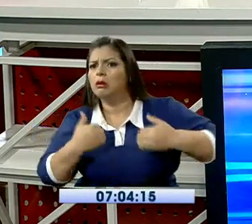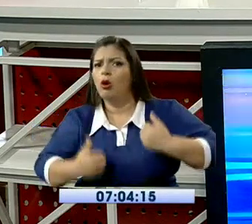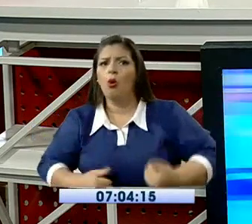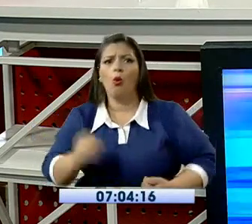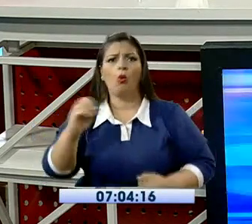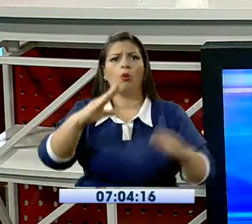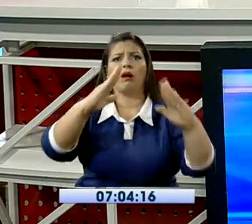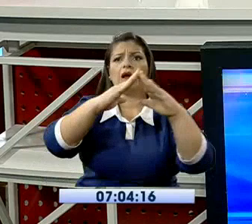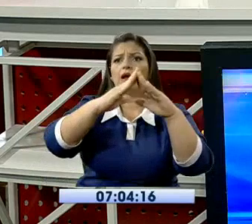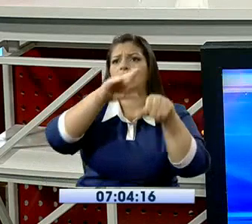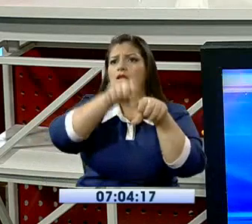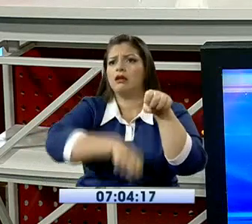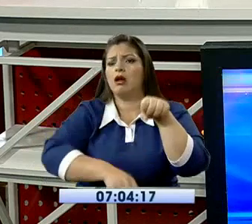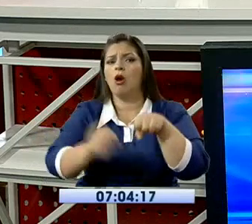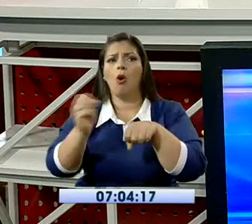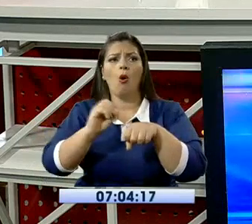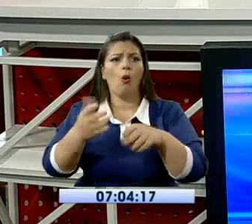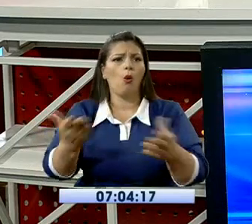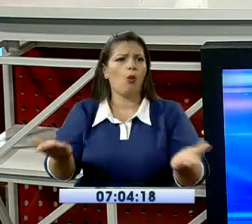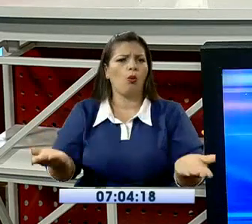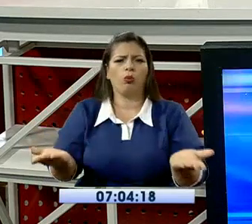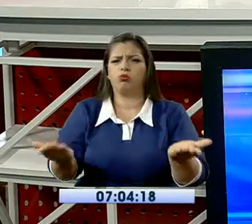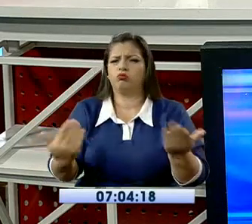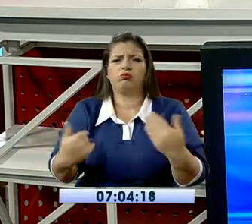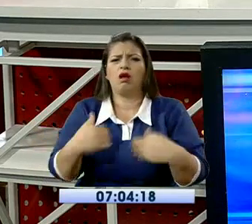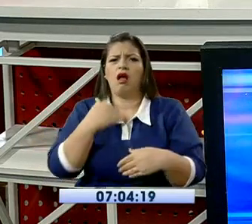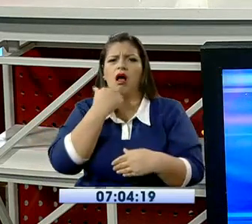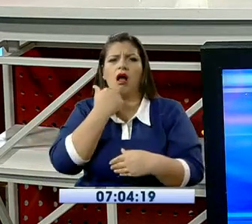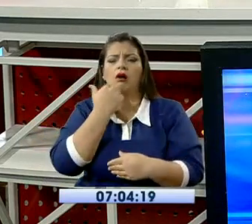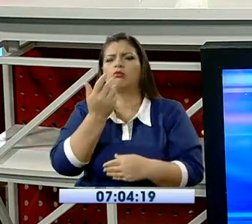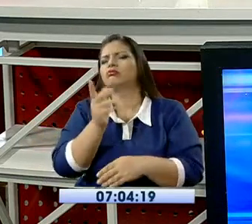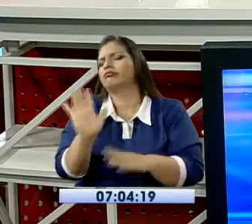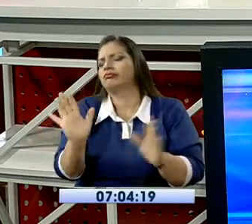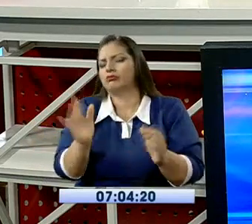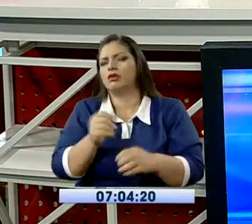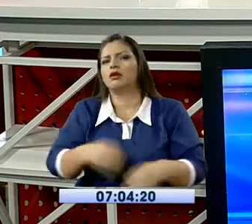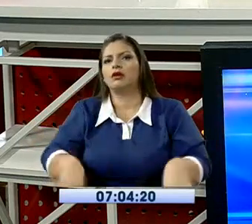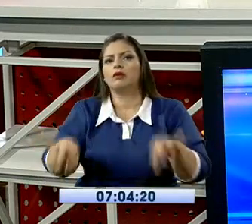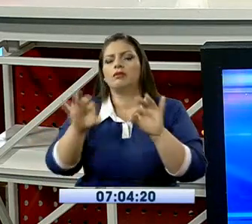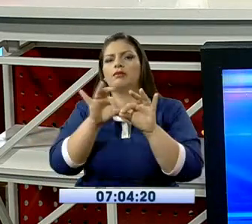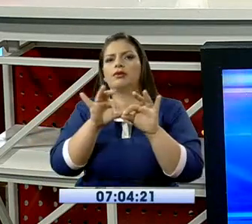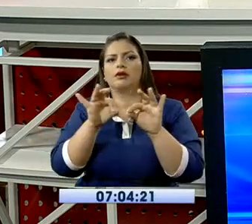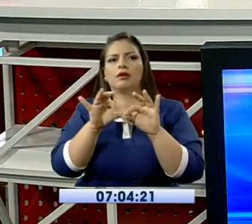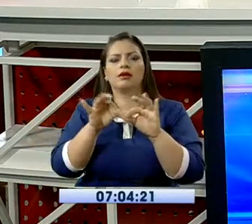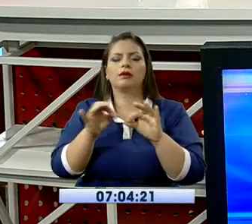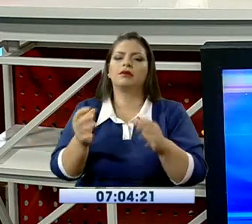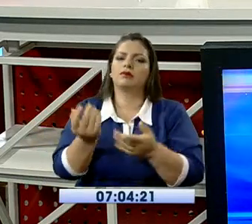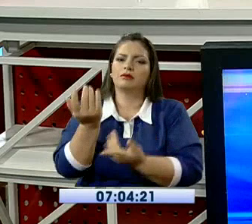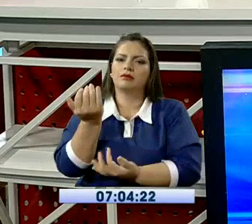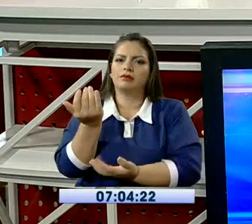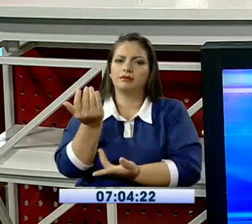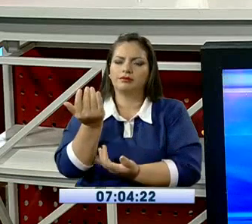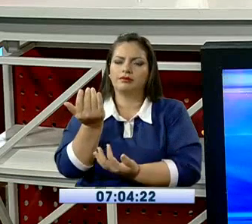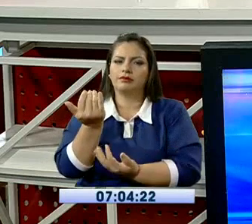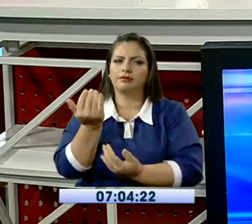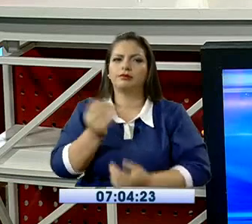no se han recorrido o no han tenido el reporte. Entonces, exactamente, por eso habrá que esperar. Ojalá que no. Por lo menos y